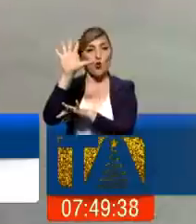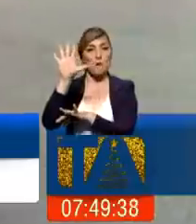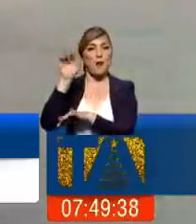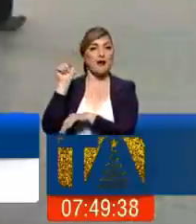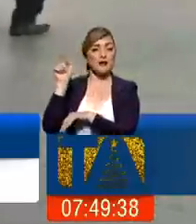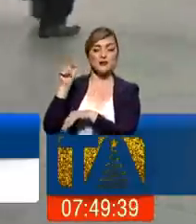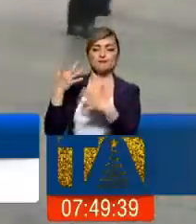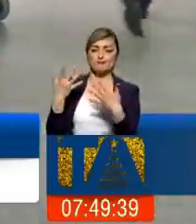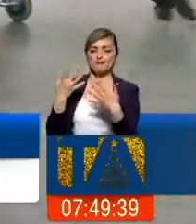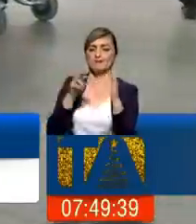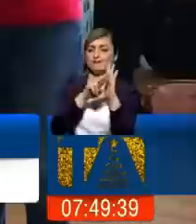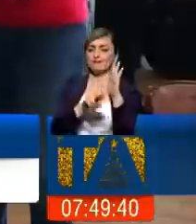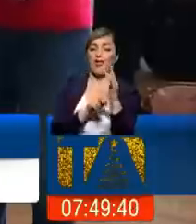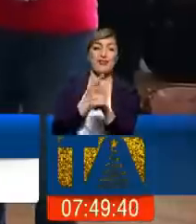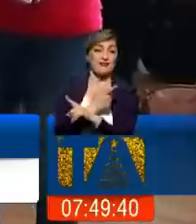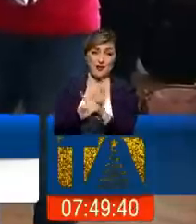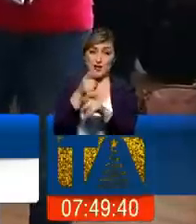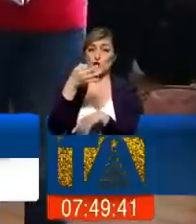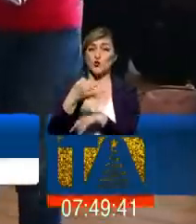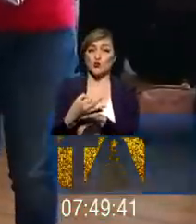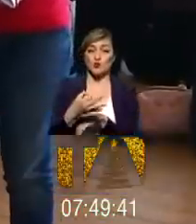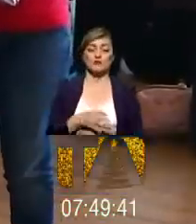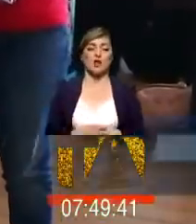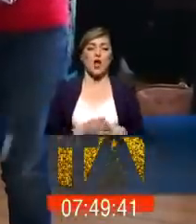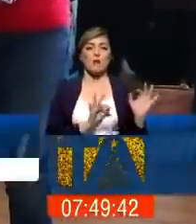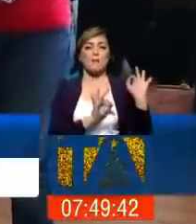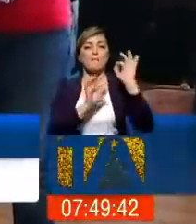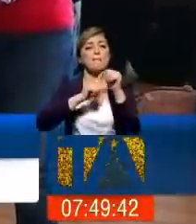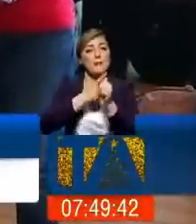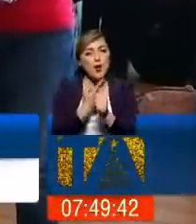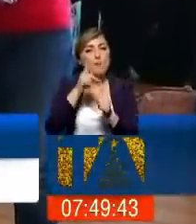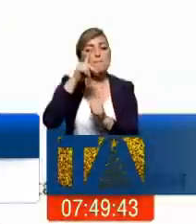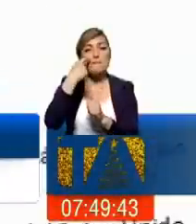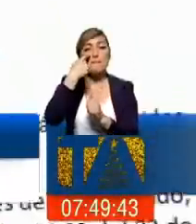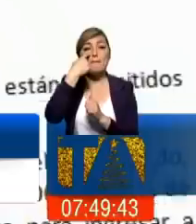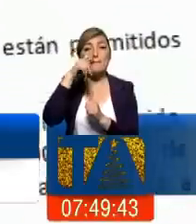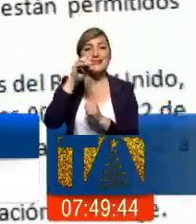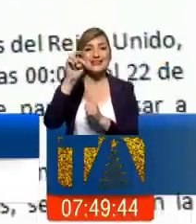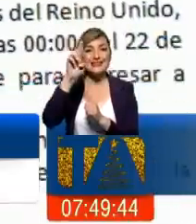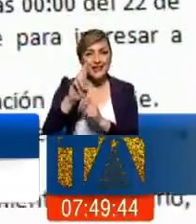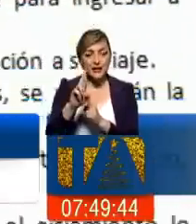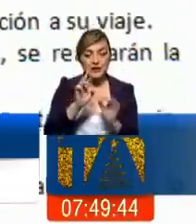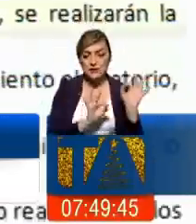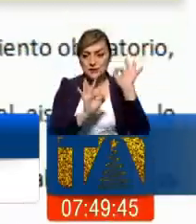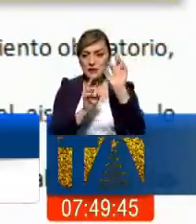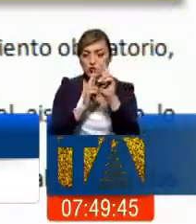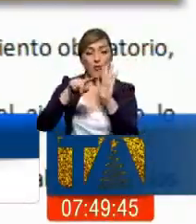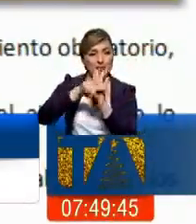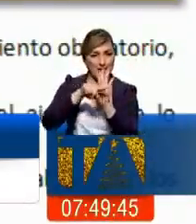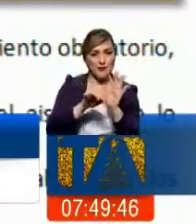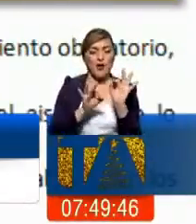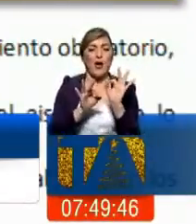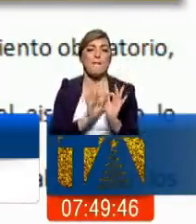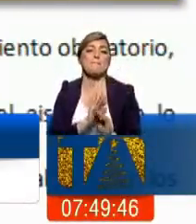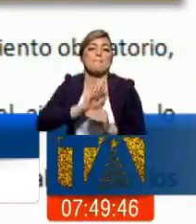protocolo diferenciado al arribar a Ecuador. Además de los resultados negativos de una prueba PCR, el Ministerio de Salud les debe realizar un